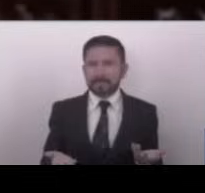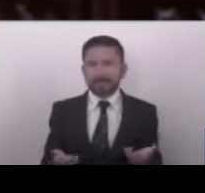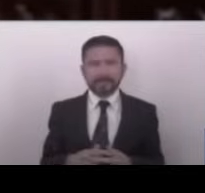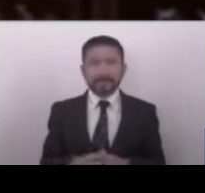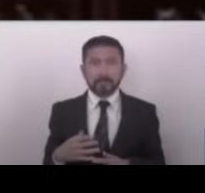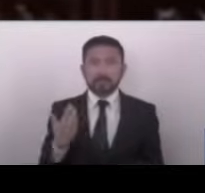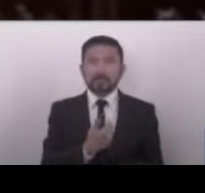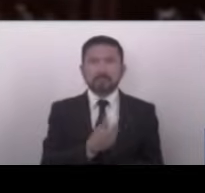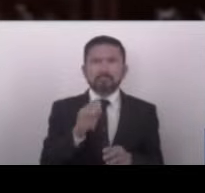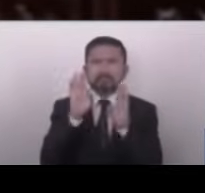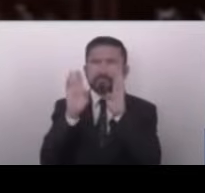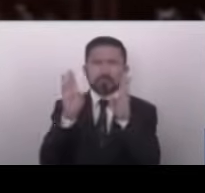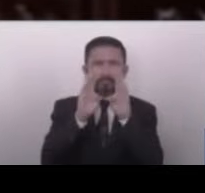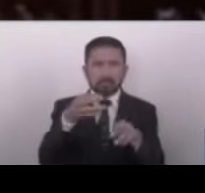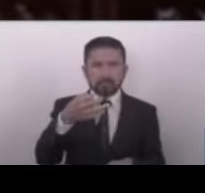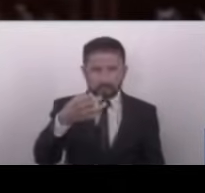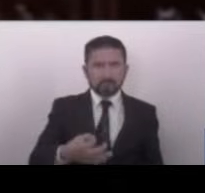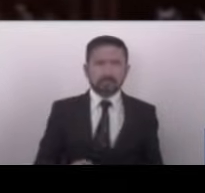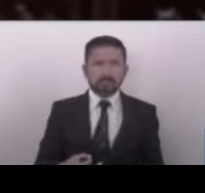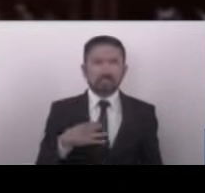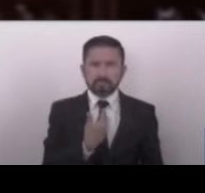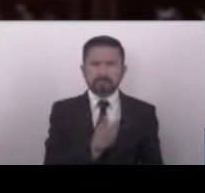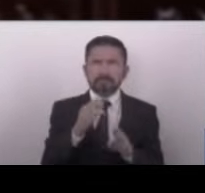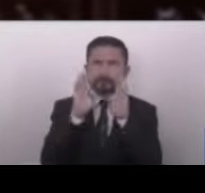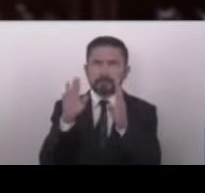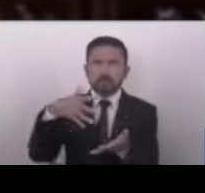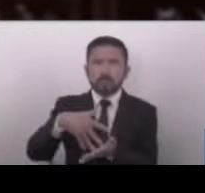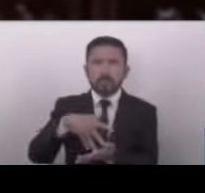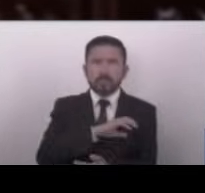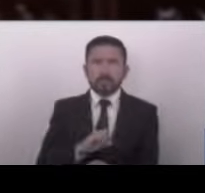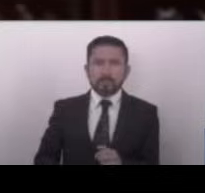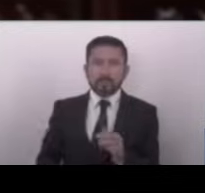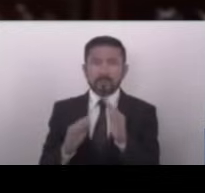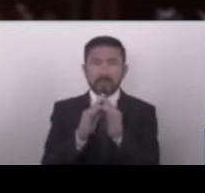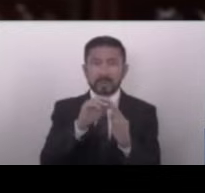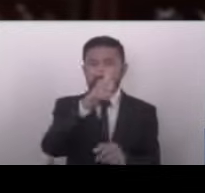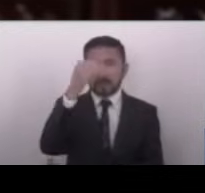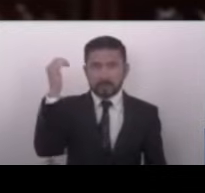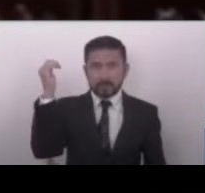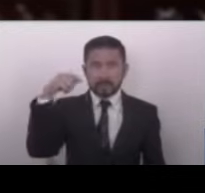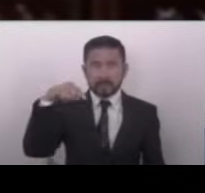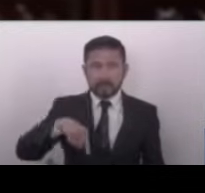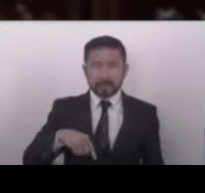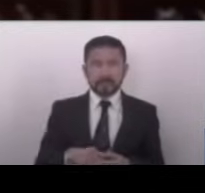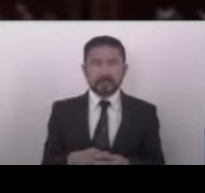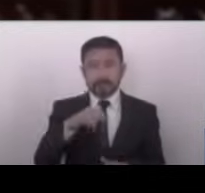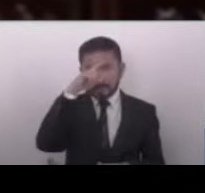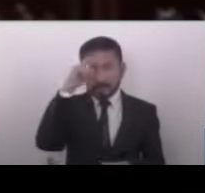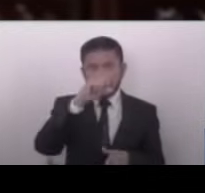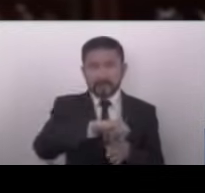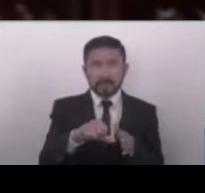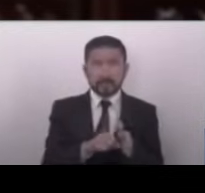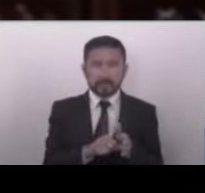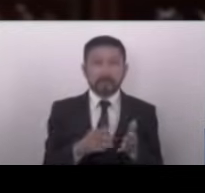nosotros Sí hemos escuchado a la diáspora Nosotros sí escuchamos a la población foco de nuestra legislación es así como